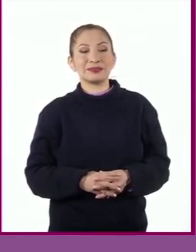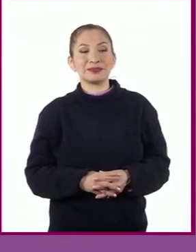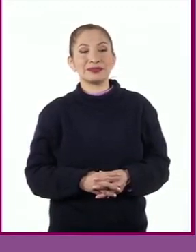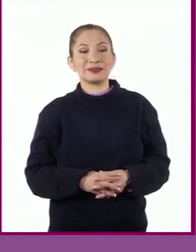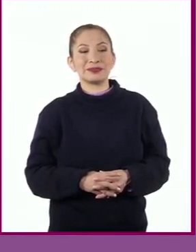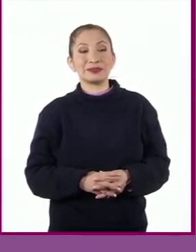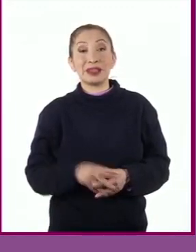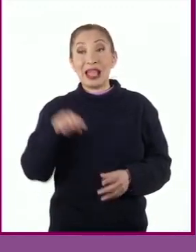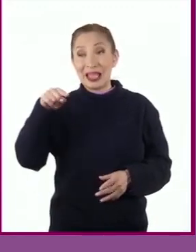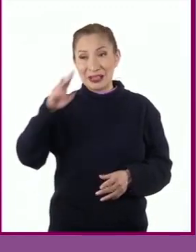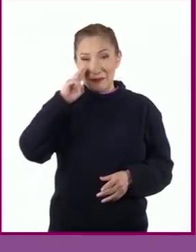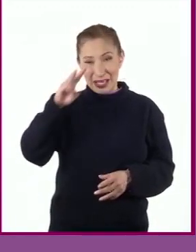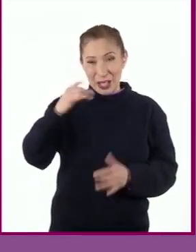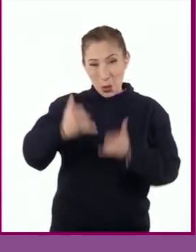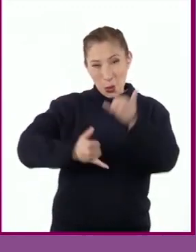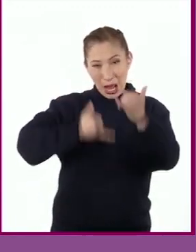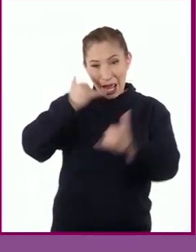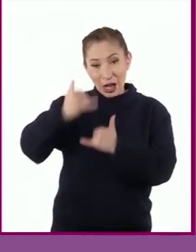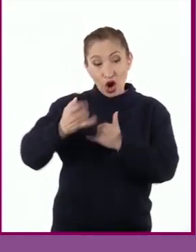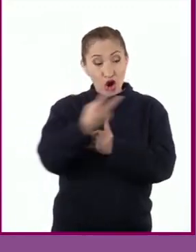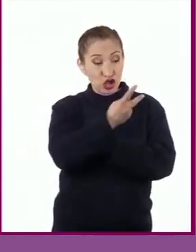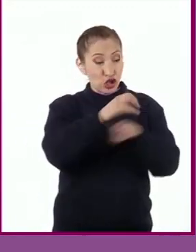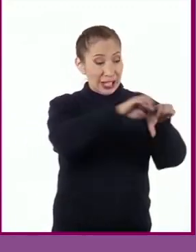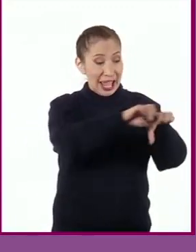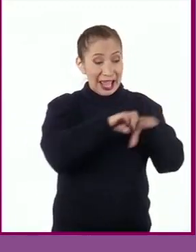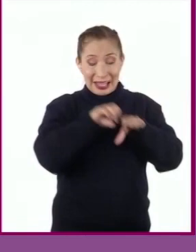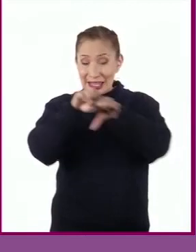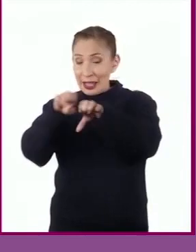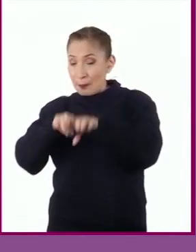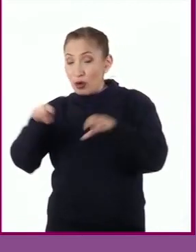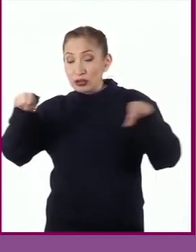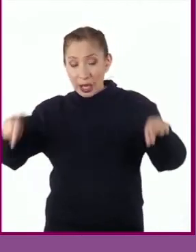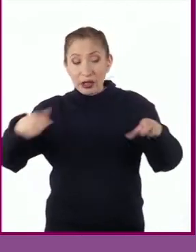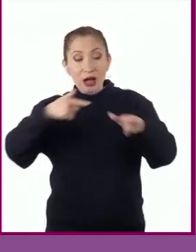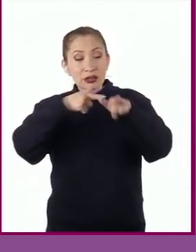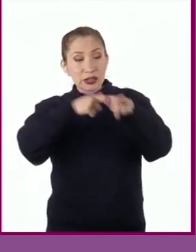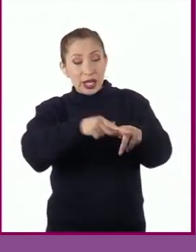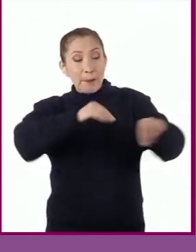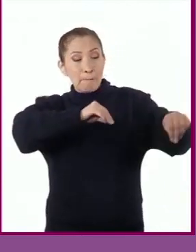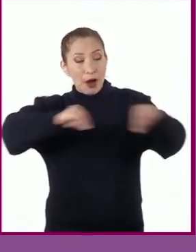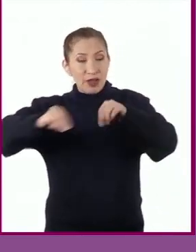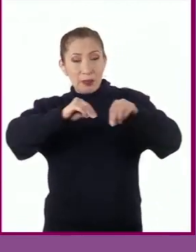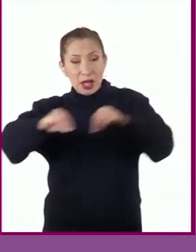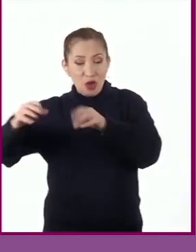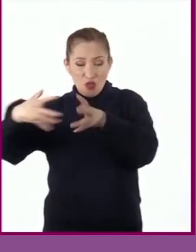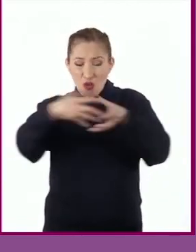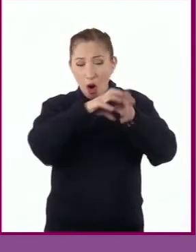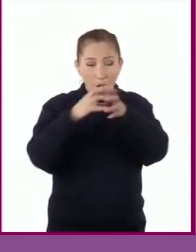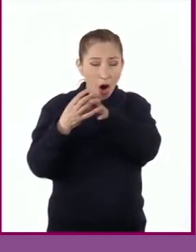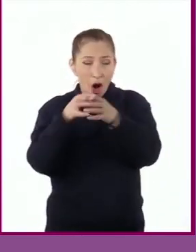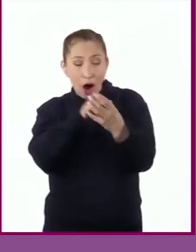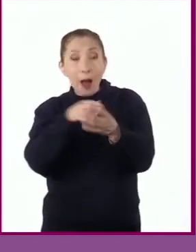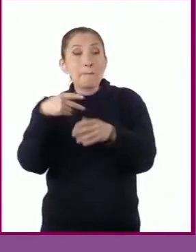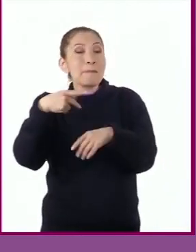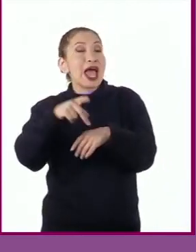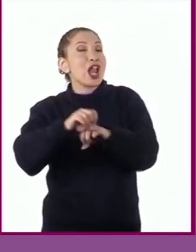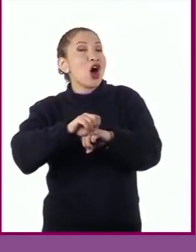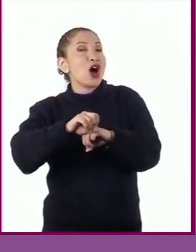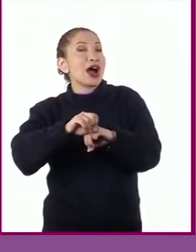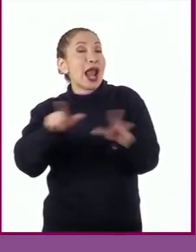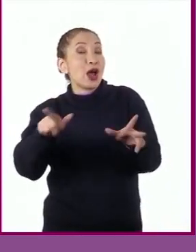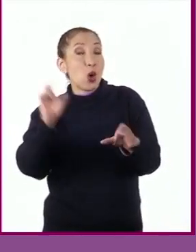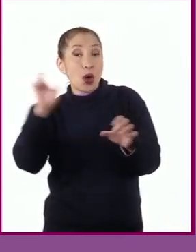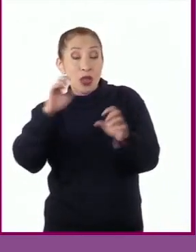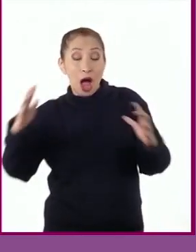En esta escena, los jugadores de ambos equipos tienden a continuar con el movimiento que tenían, pero evidentemente,